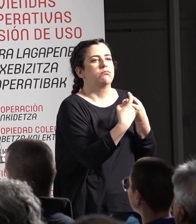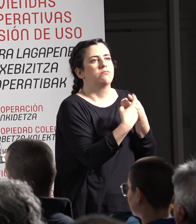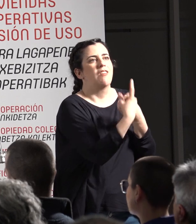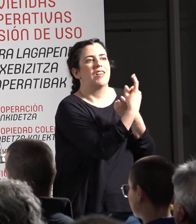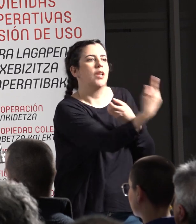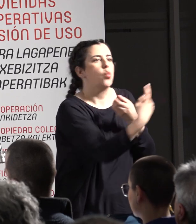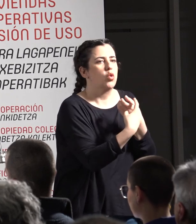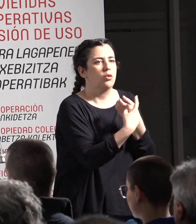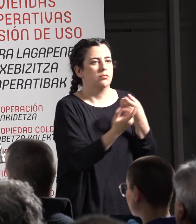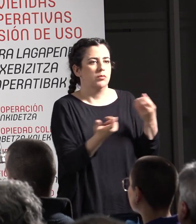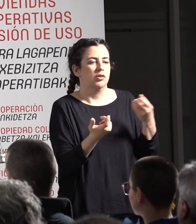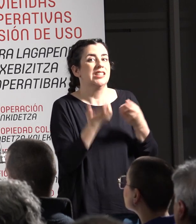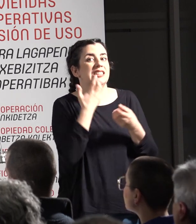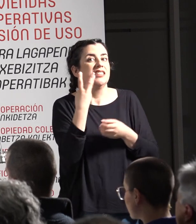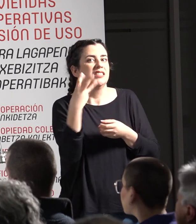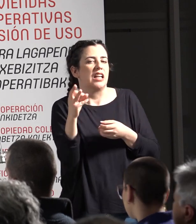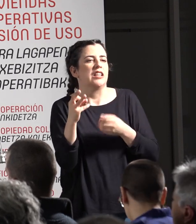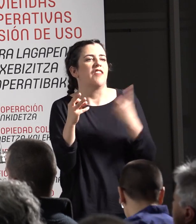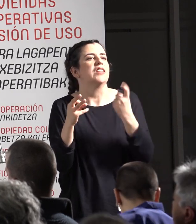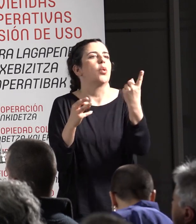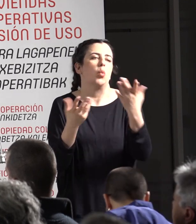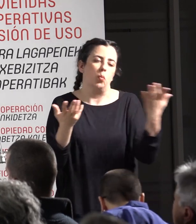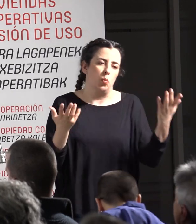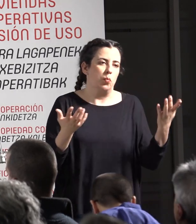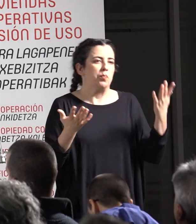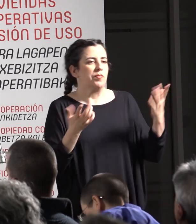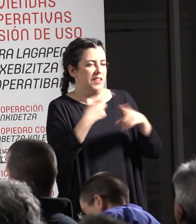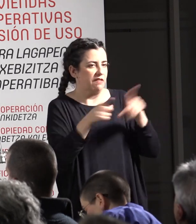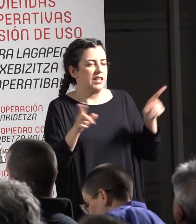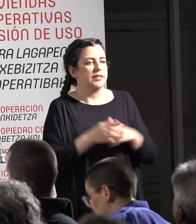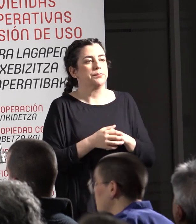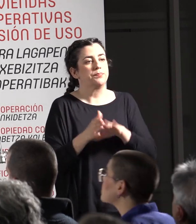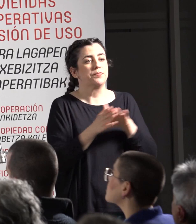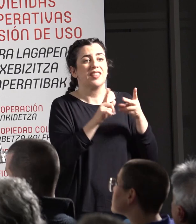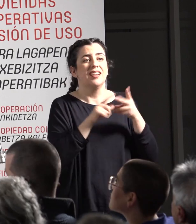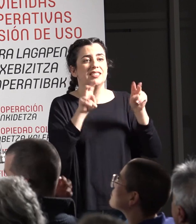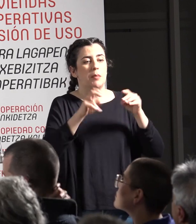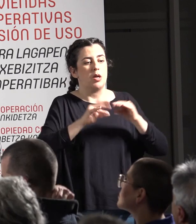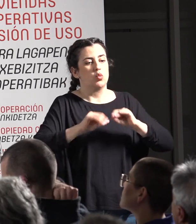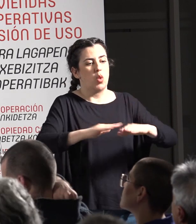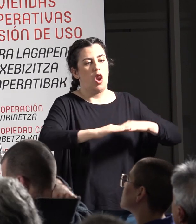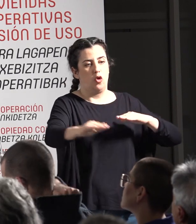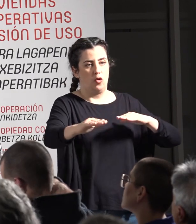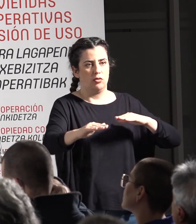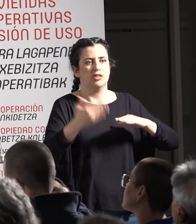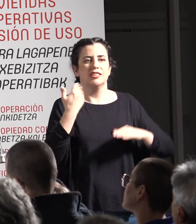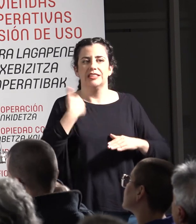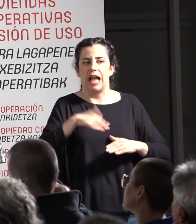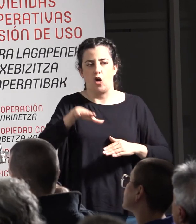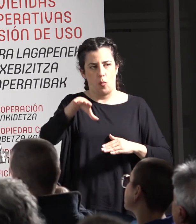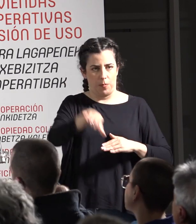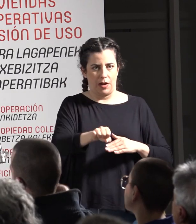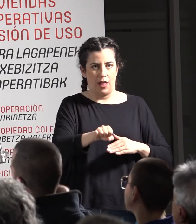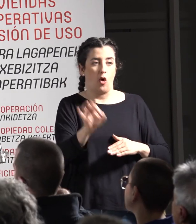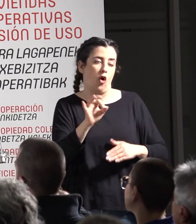uno en el otro caso. Luego el tema del suelo. El suelo tiene que estar ya comprado o tenemos que tener